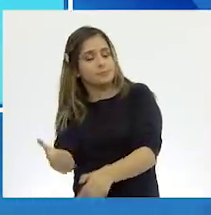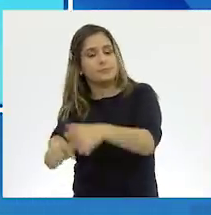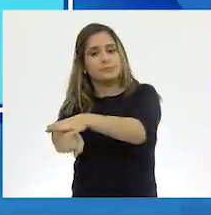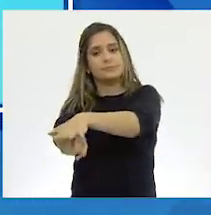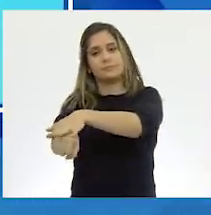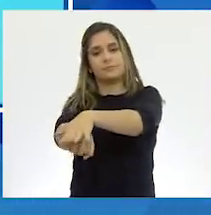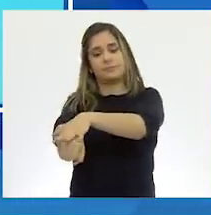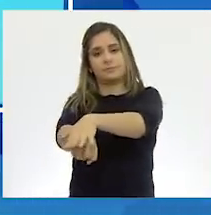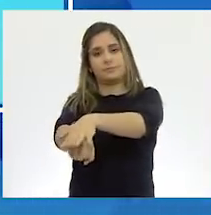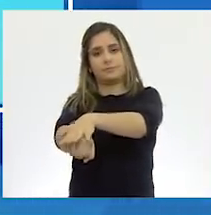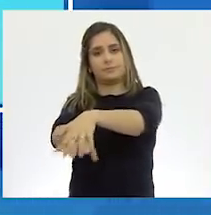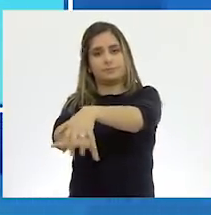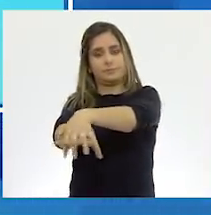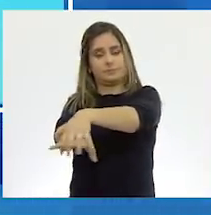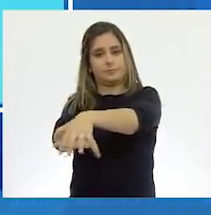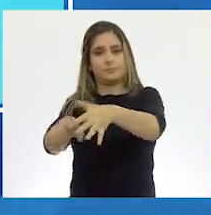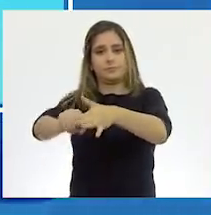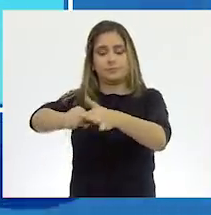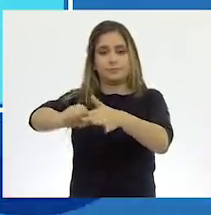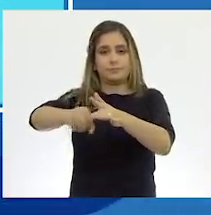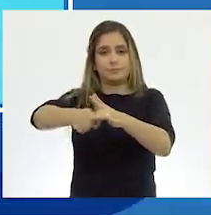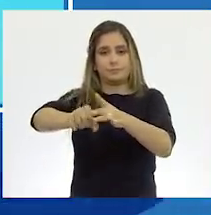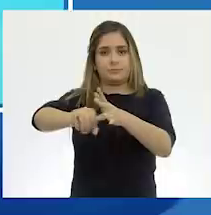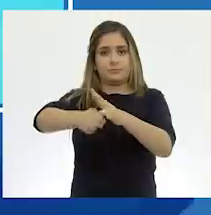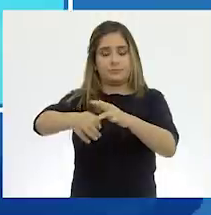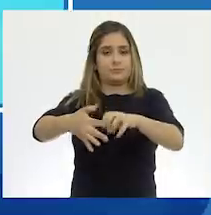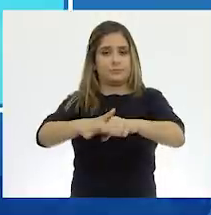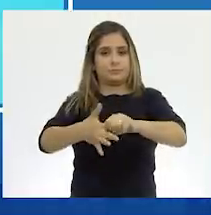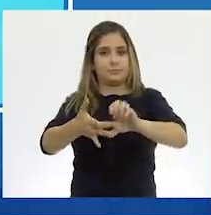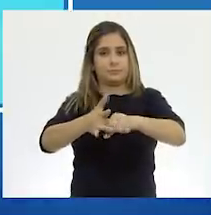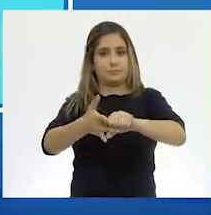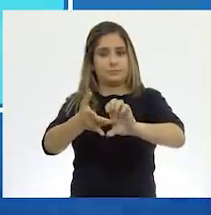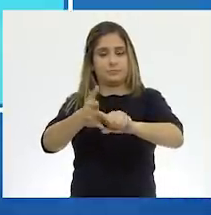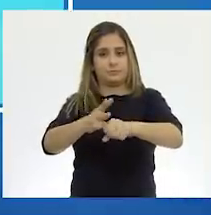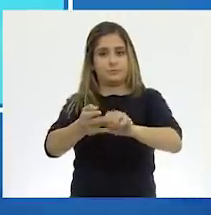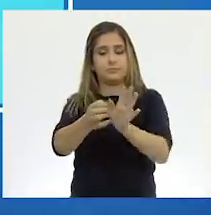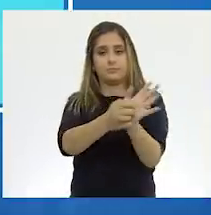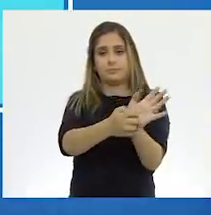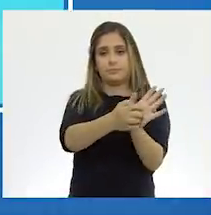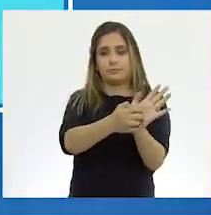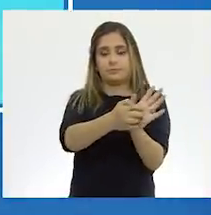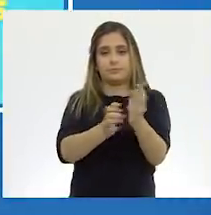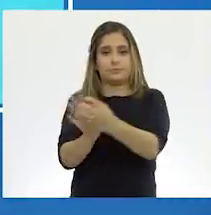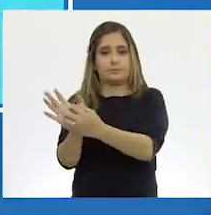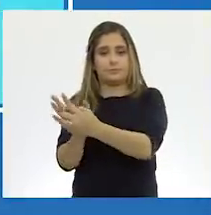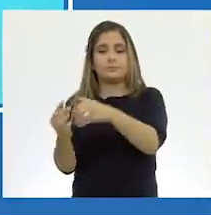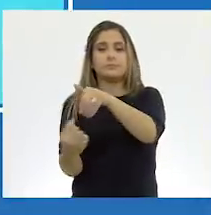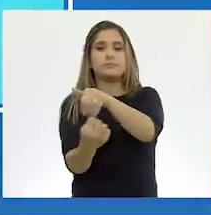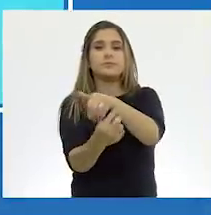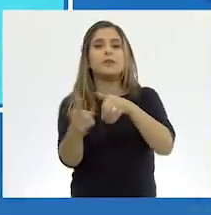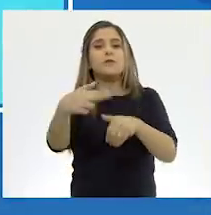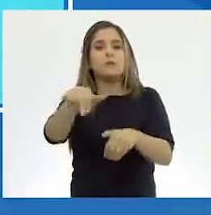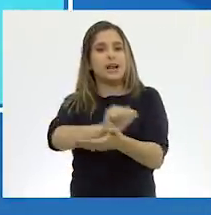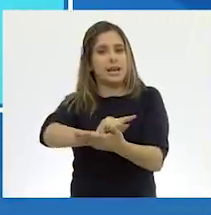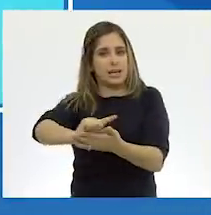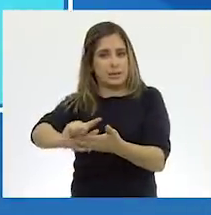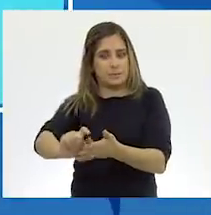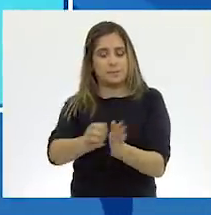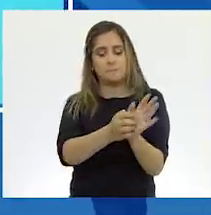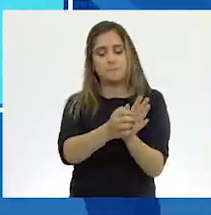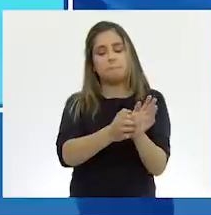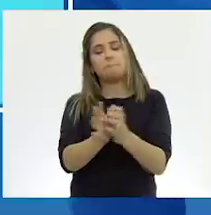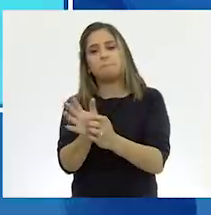la otra mano. Frota los dedos. Ahora haz como que rasguñas la palma de tus manos para lavar tus